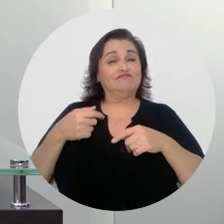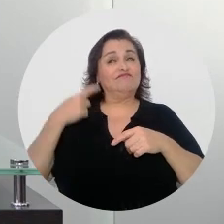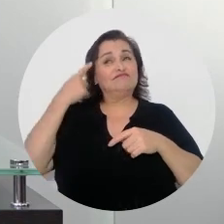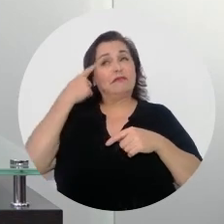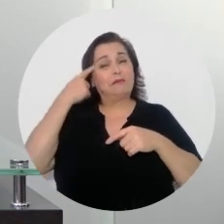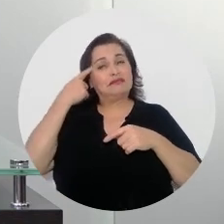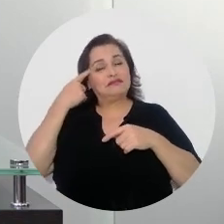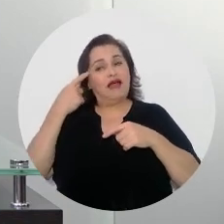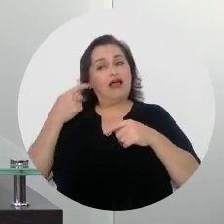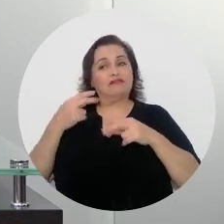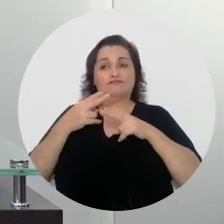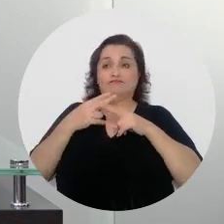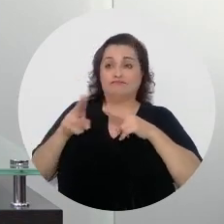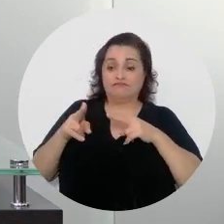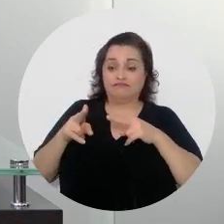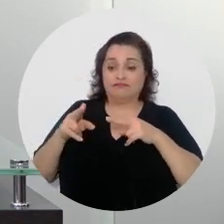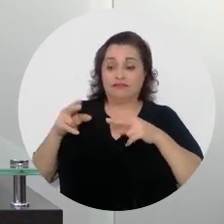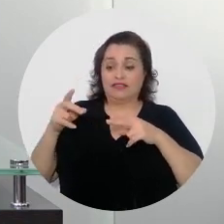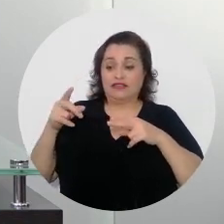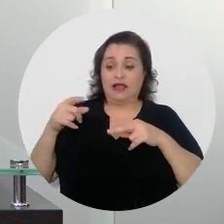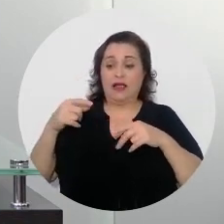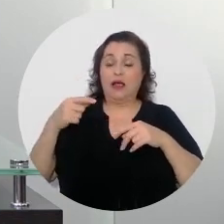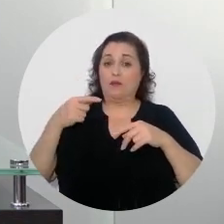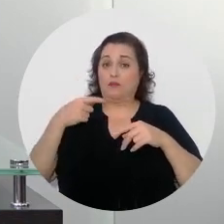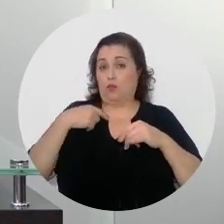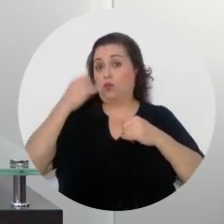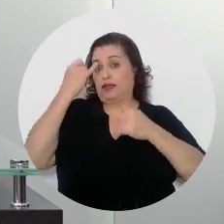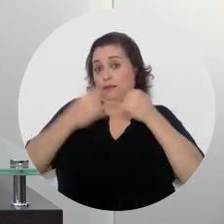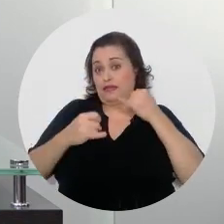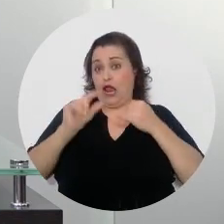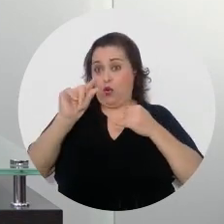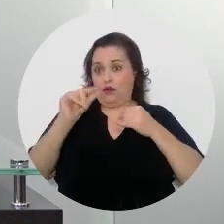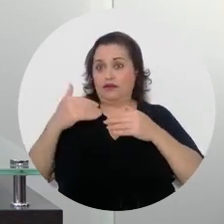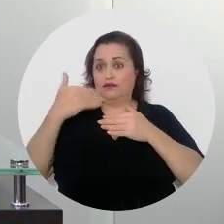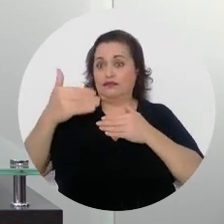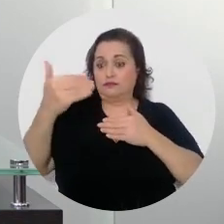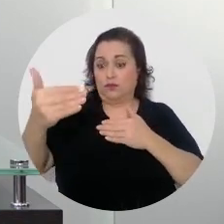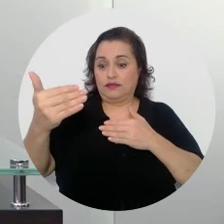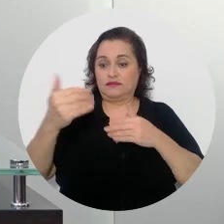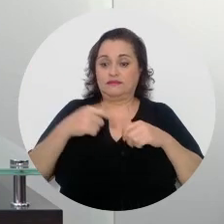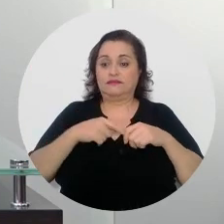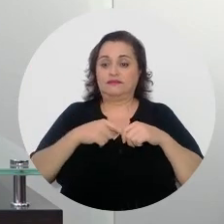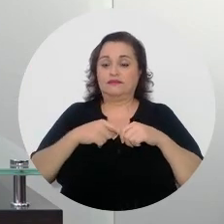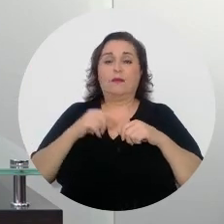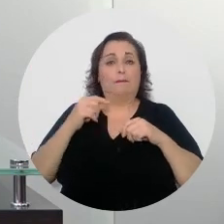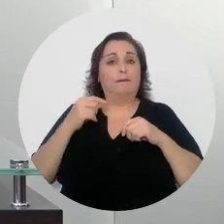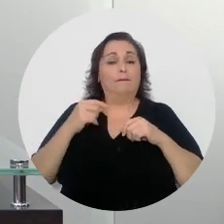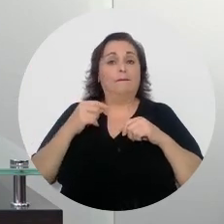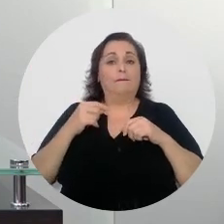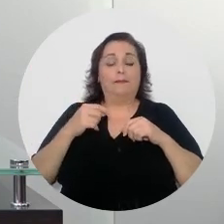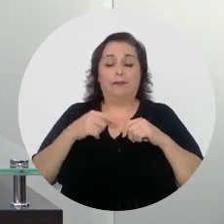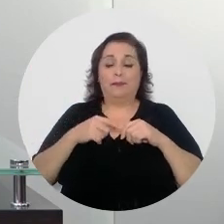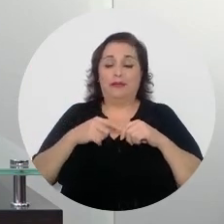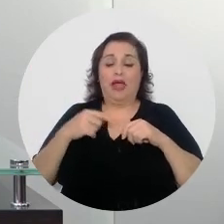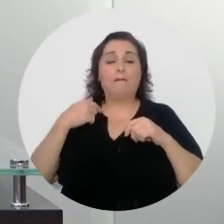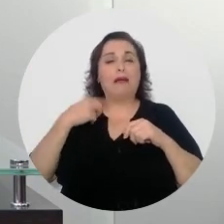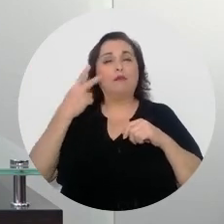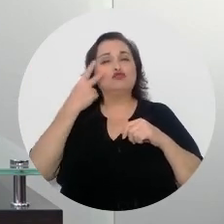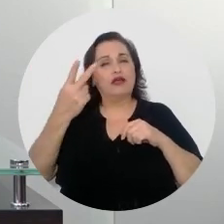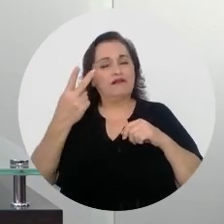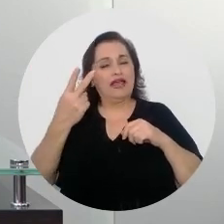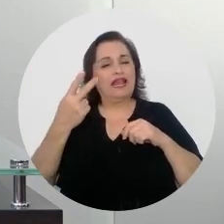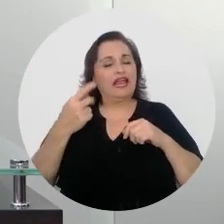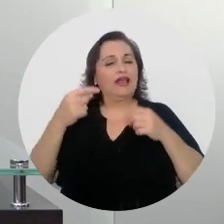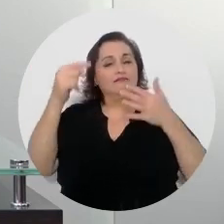luego de esta breve reflexión, que la cerraré ahorita más tarde, ya